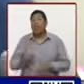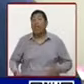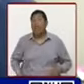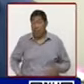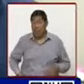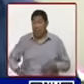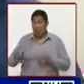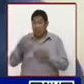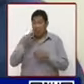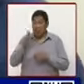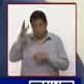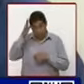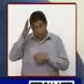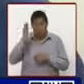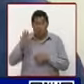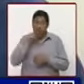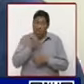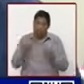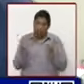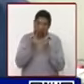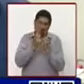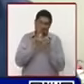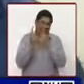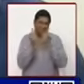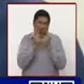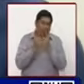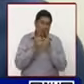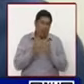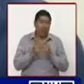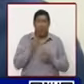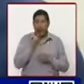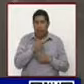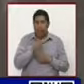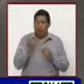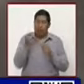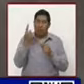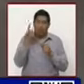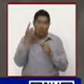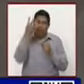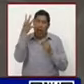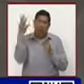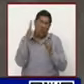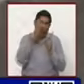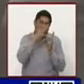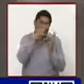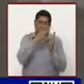Ya, le han hecho bullying. Entonces, no ha sido solamente ella, ha sido varios niños más.